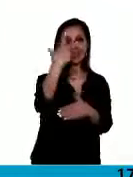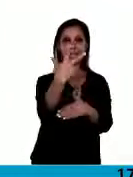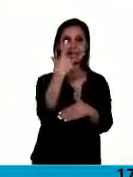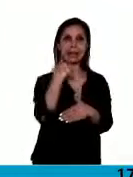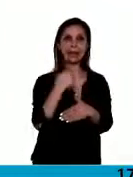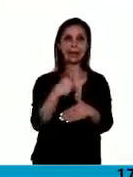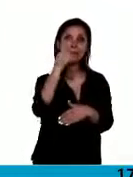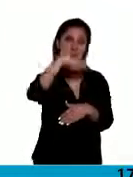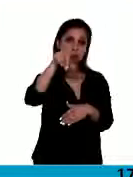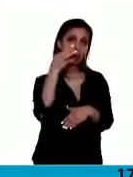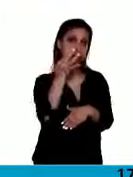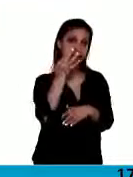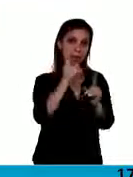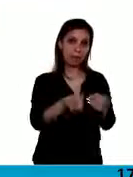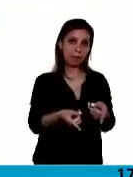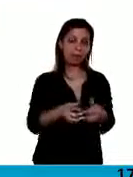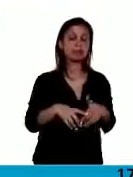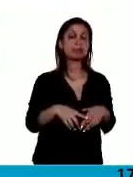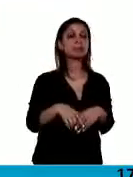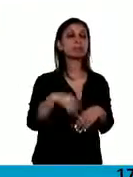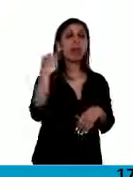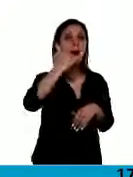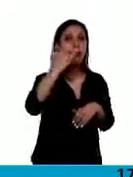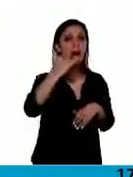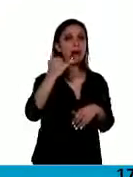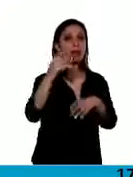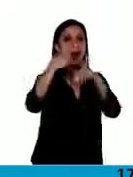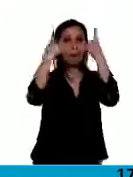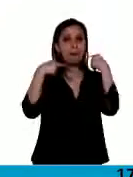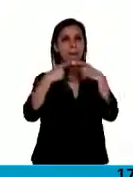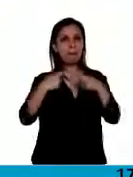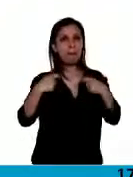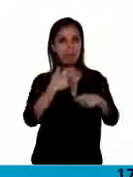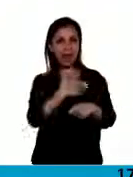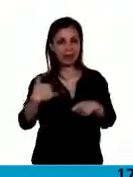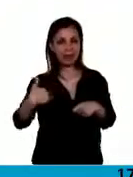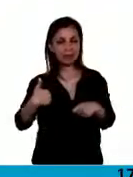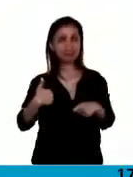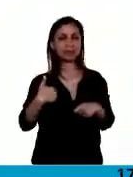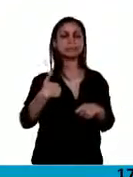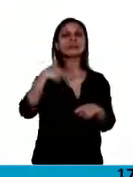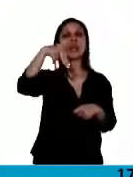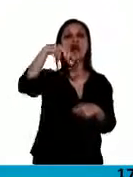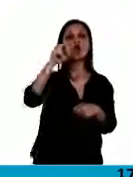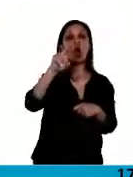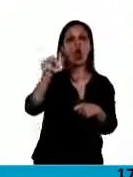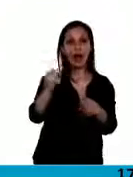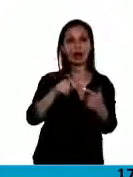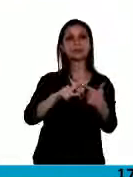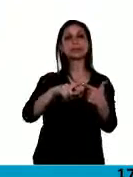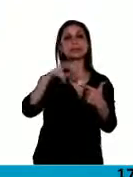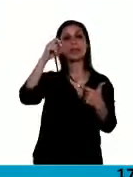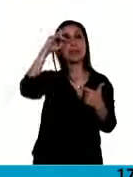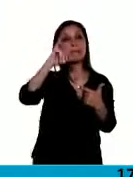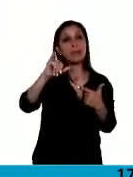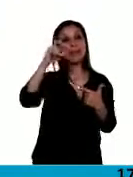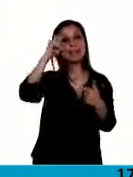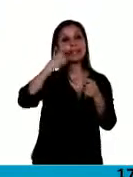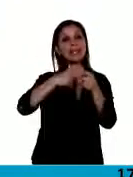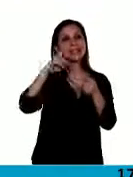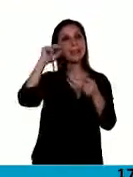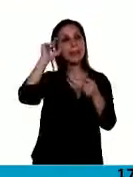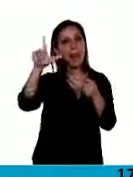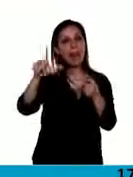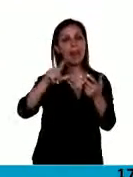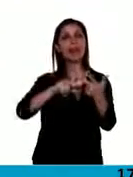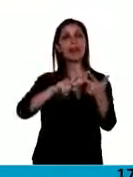también, fueron rodeados por la solidaridad de Madres de Plaza de Mayo, Nora Cortiñas, Pérez Esquivel, Sergio Maldonado, Miriam